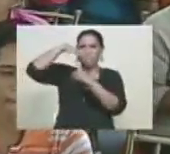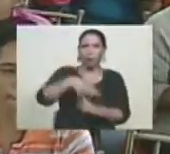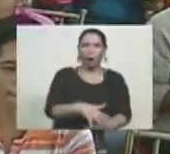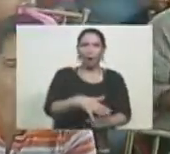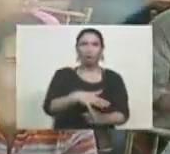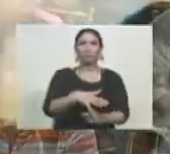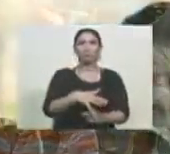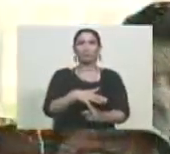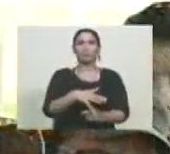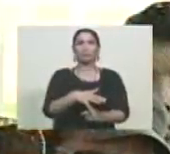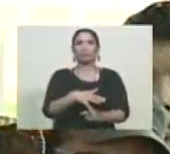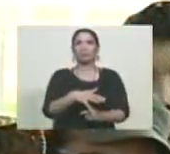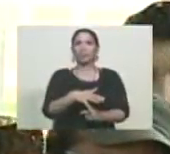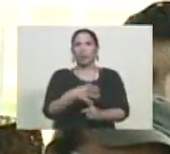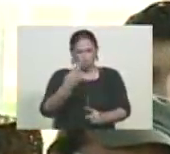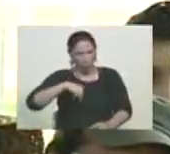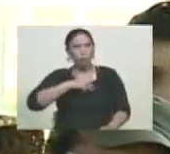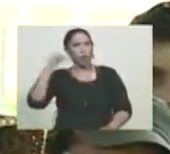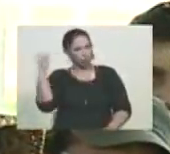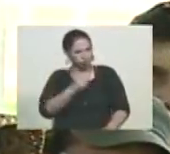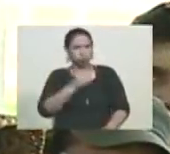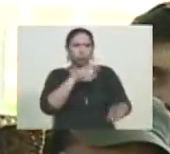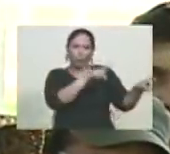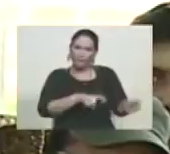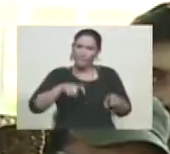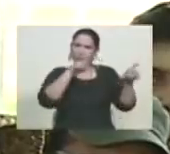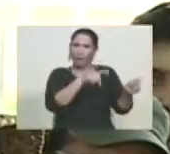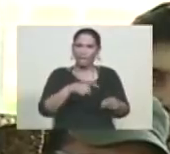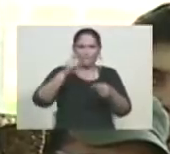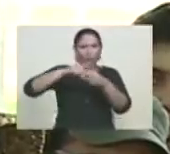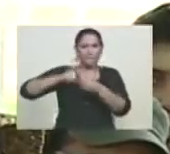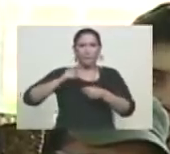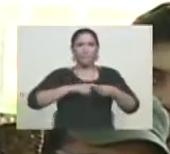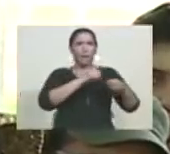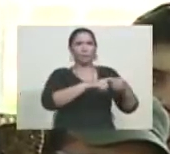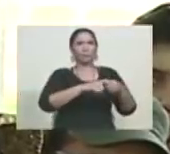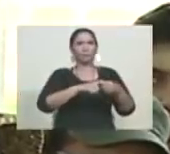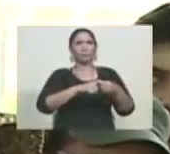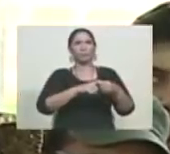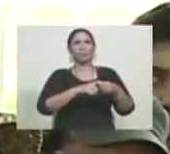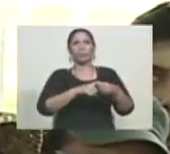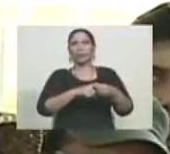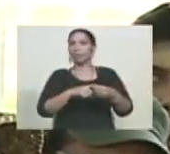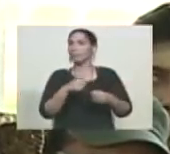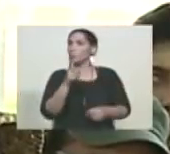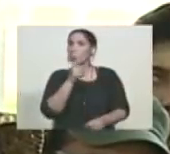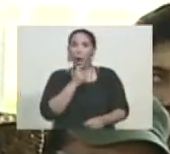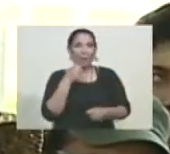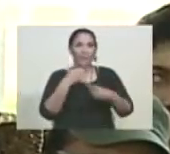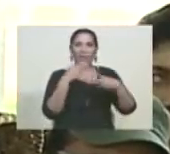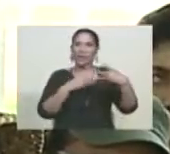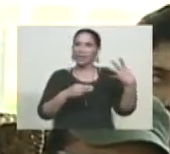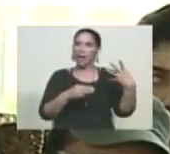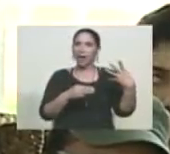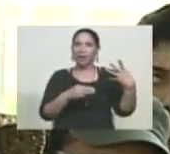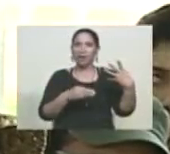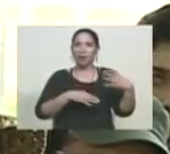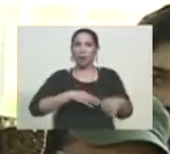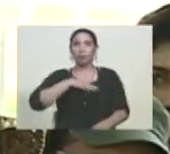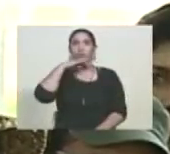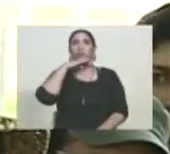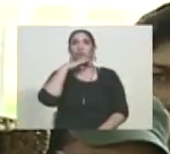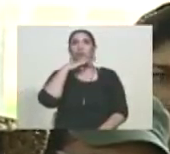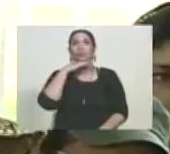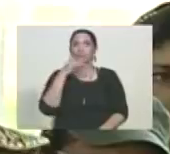como los más pequeñitos que no producimos. Claro que sí producimos, pero no llegan las cosas eficientemente. Y así